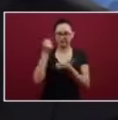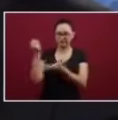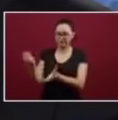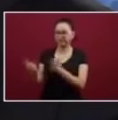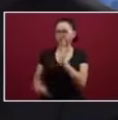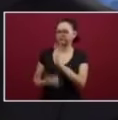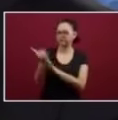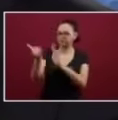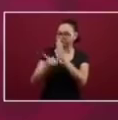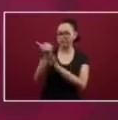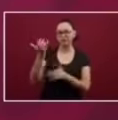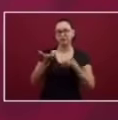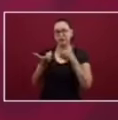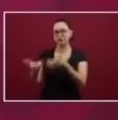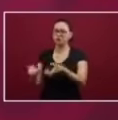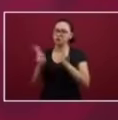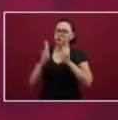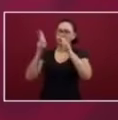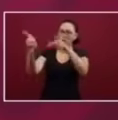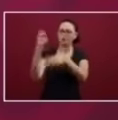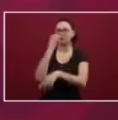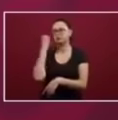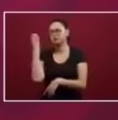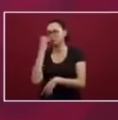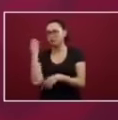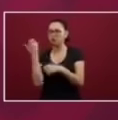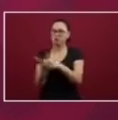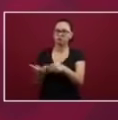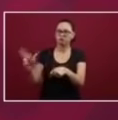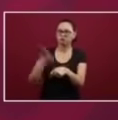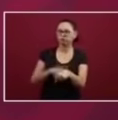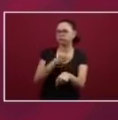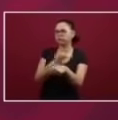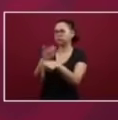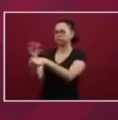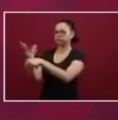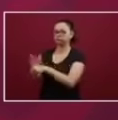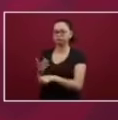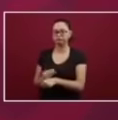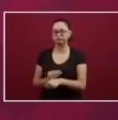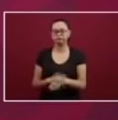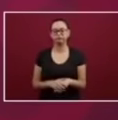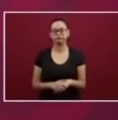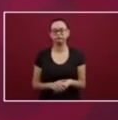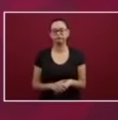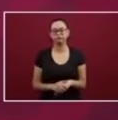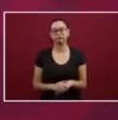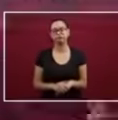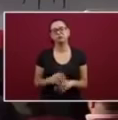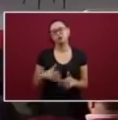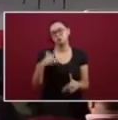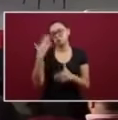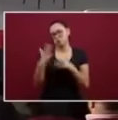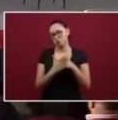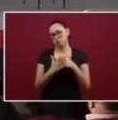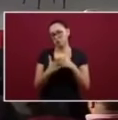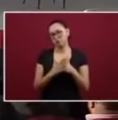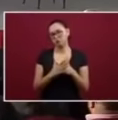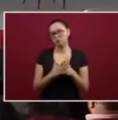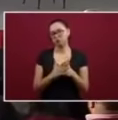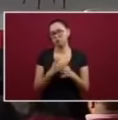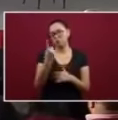asociaciones, a diversos a personas físicas y morales, dárselas en depositaría mientras el juez